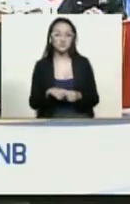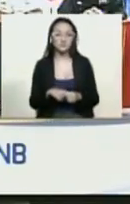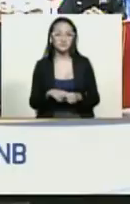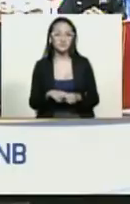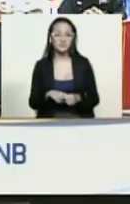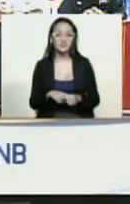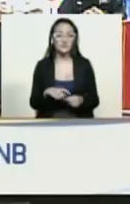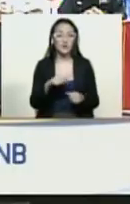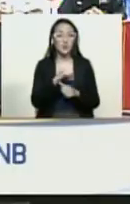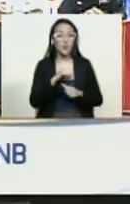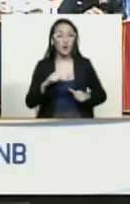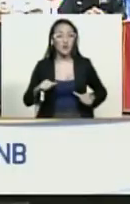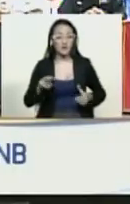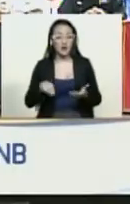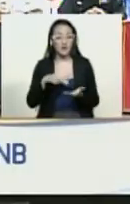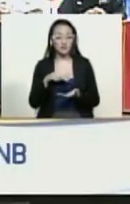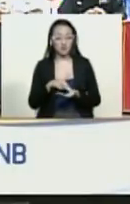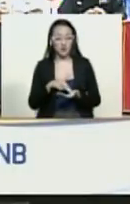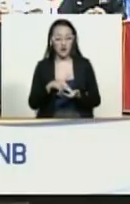de la Guardia Nacional,